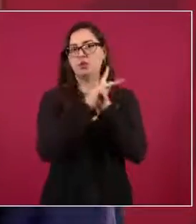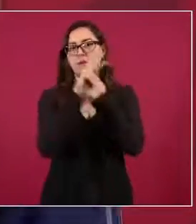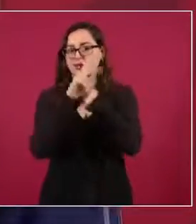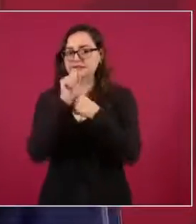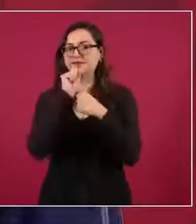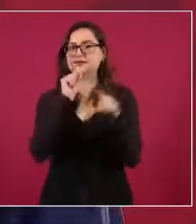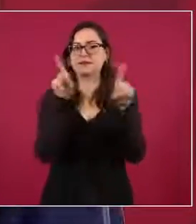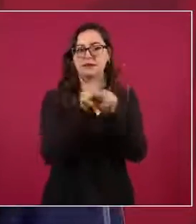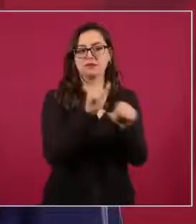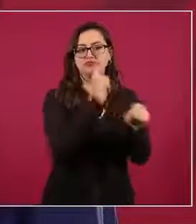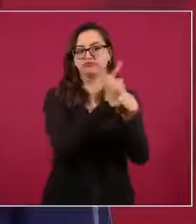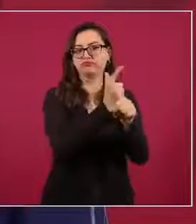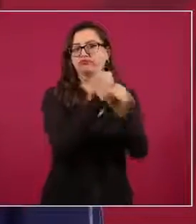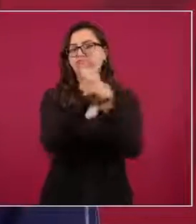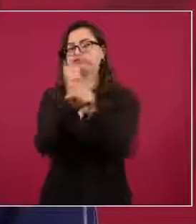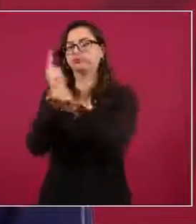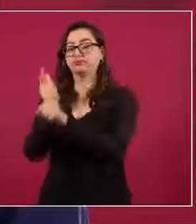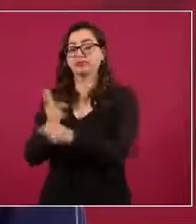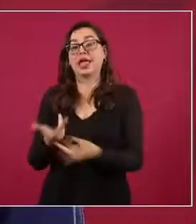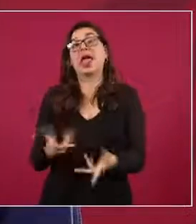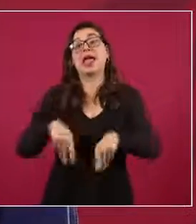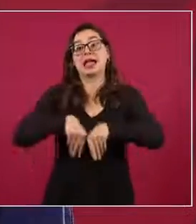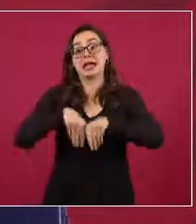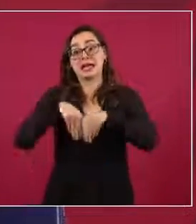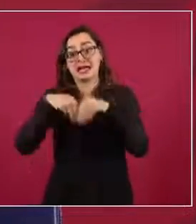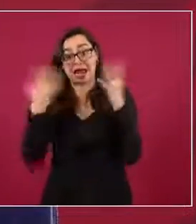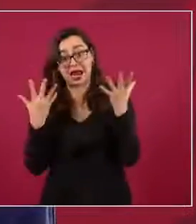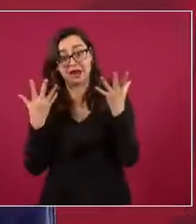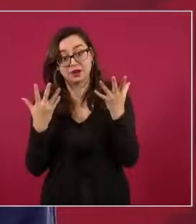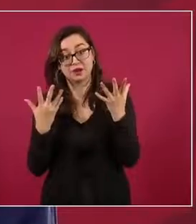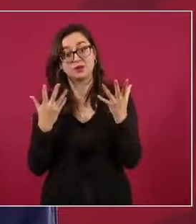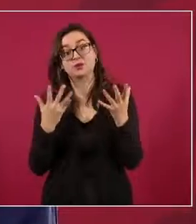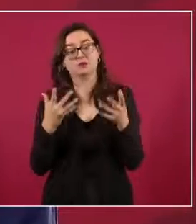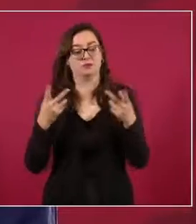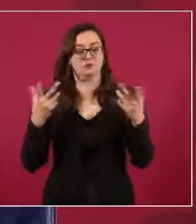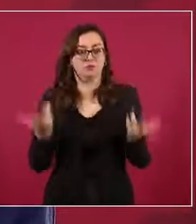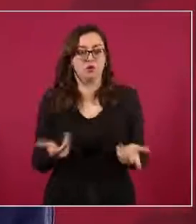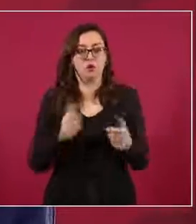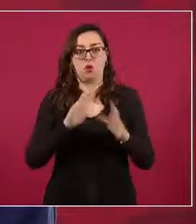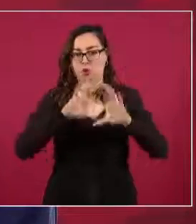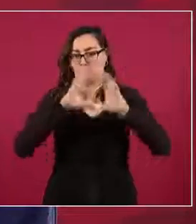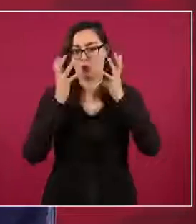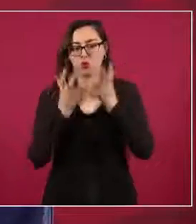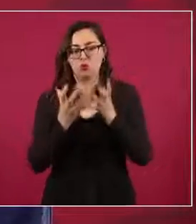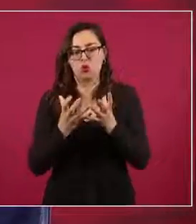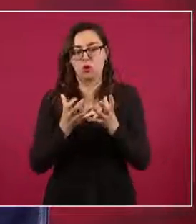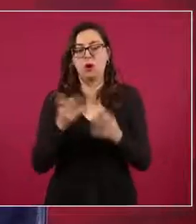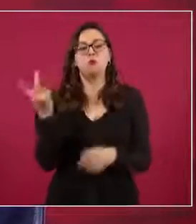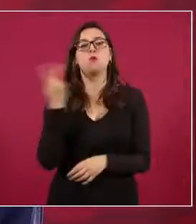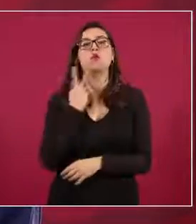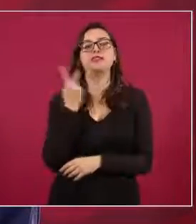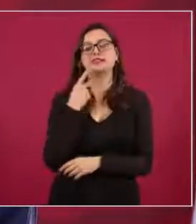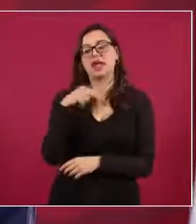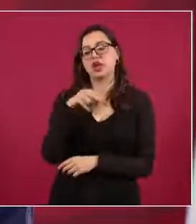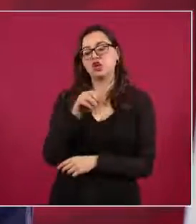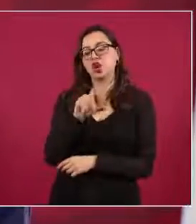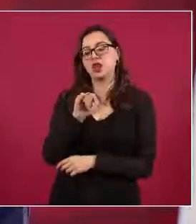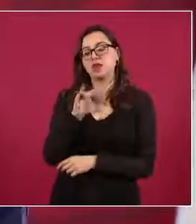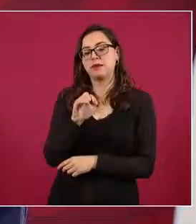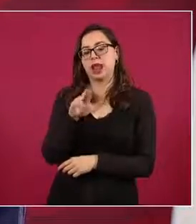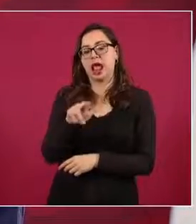les ha ido bien a las élites, pero a la mayoría del pueblo o de los pueblos del mundo, muy